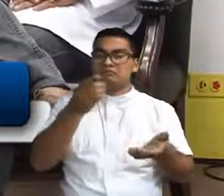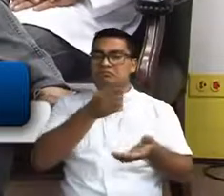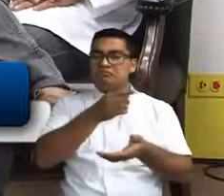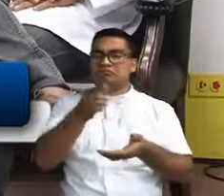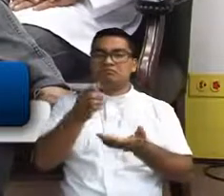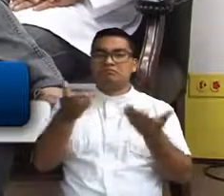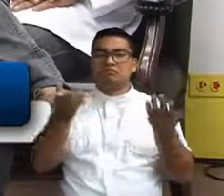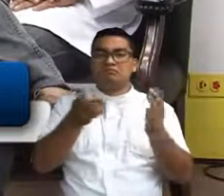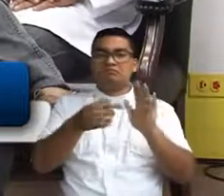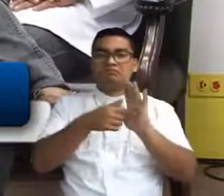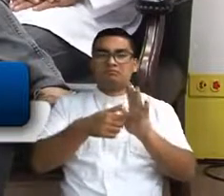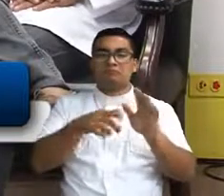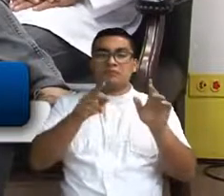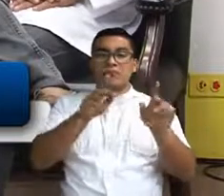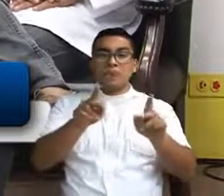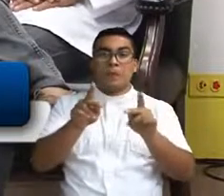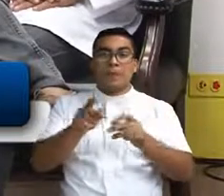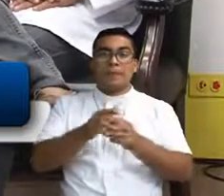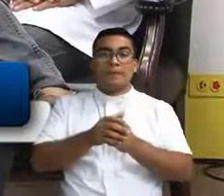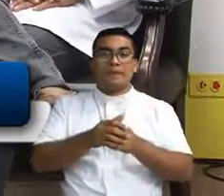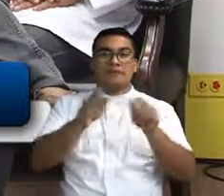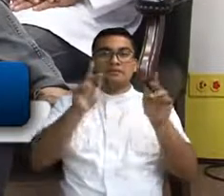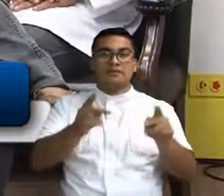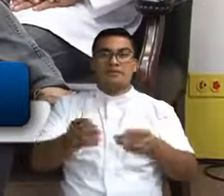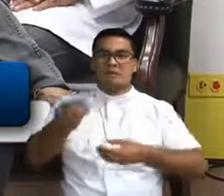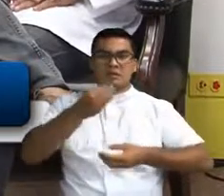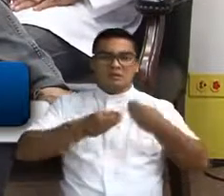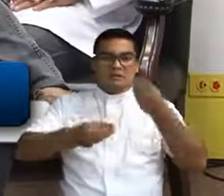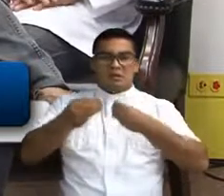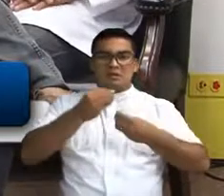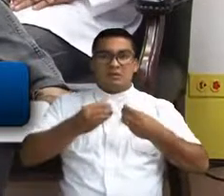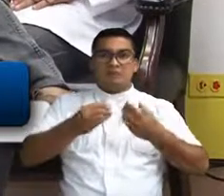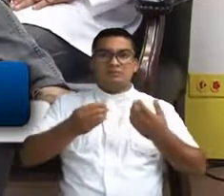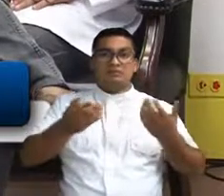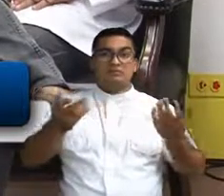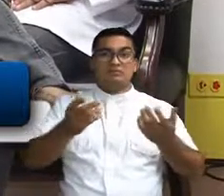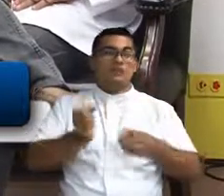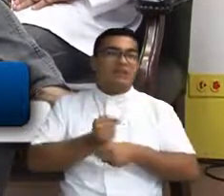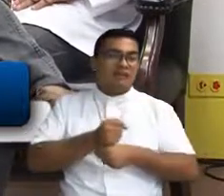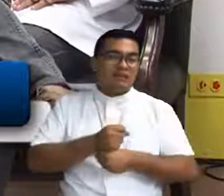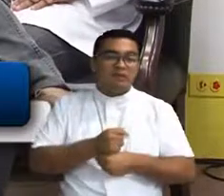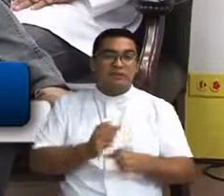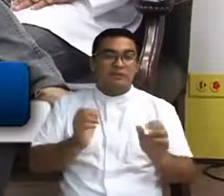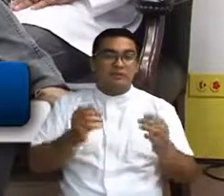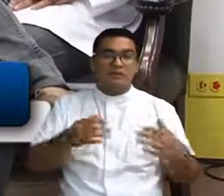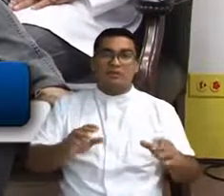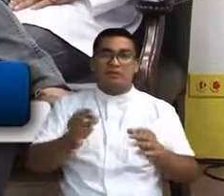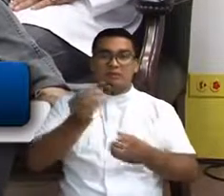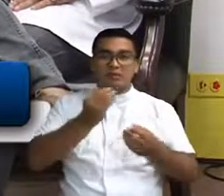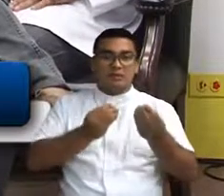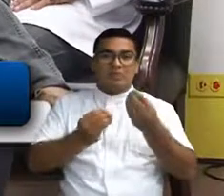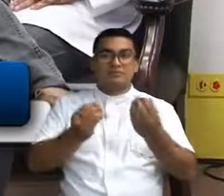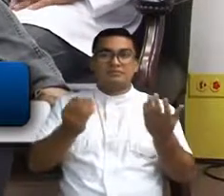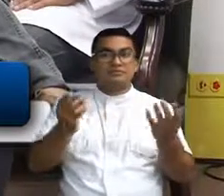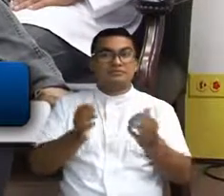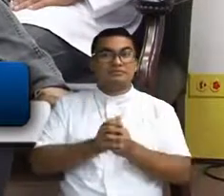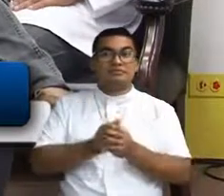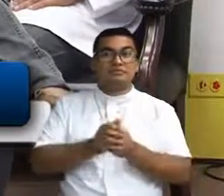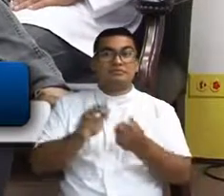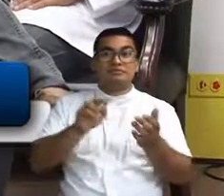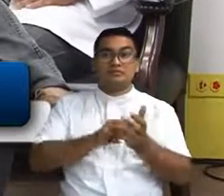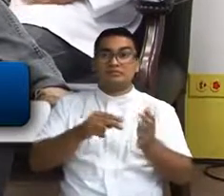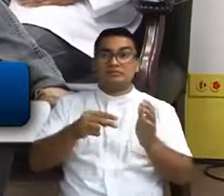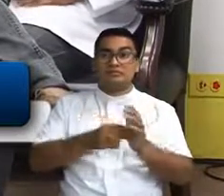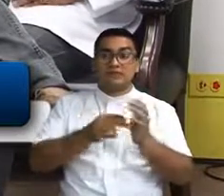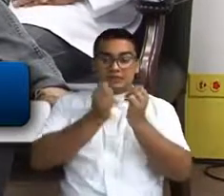Por ejemplo, nosotros a veces vemos de que hay personas que comen mucho y no es tal vez porque tengan hambre, sino... Exactamente, por el factor